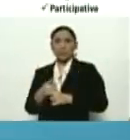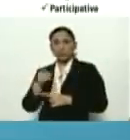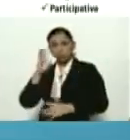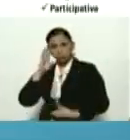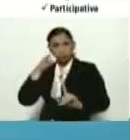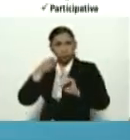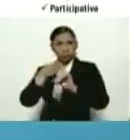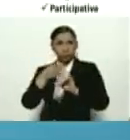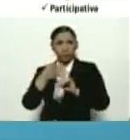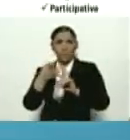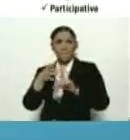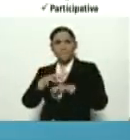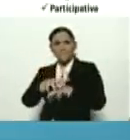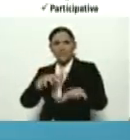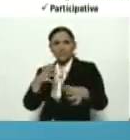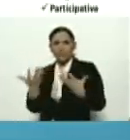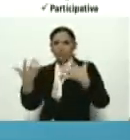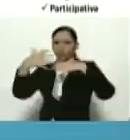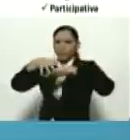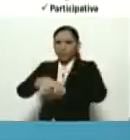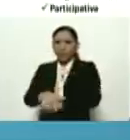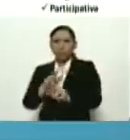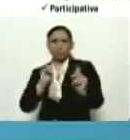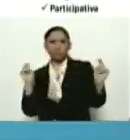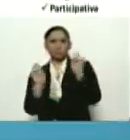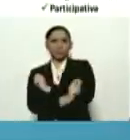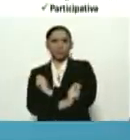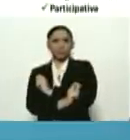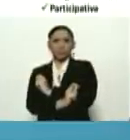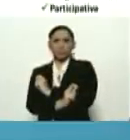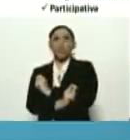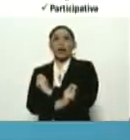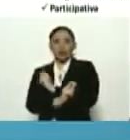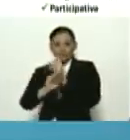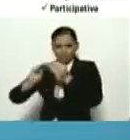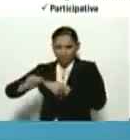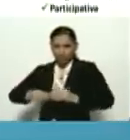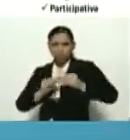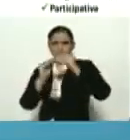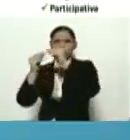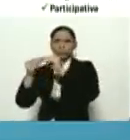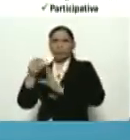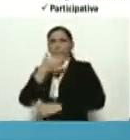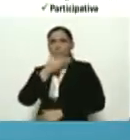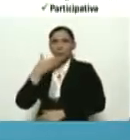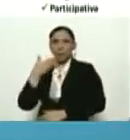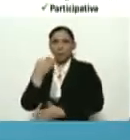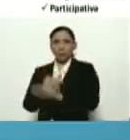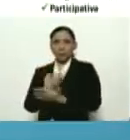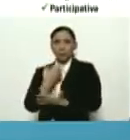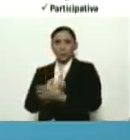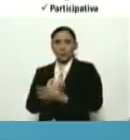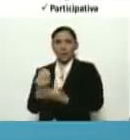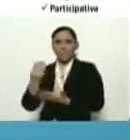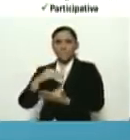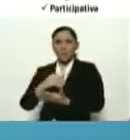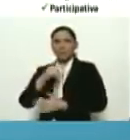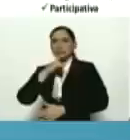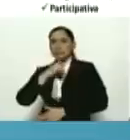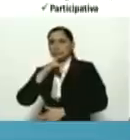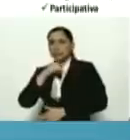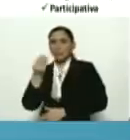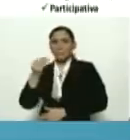una mayor integración y una transformación que nos lleve a una recuperación mejor, con economías más resilientes,